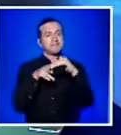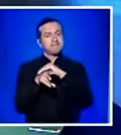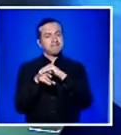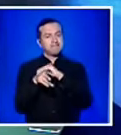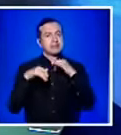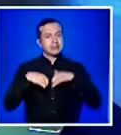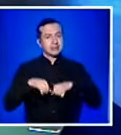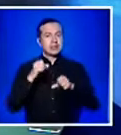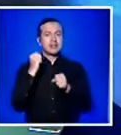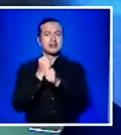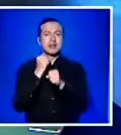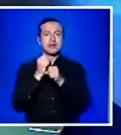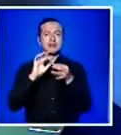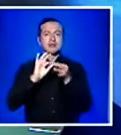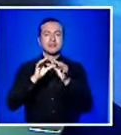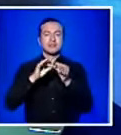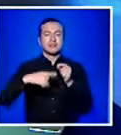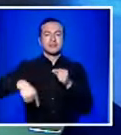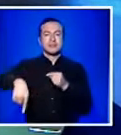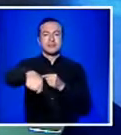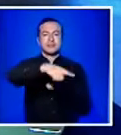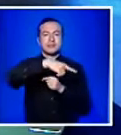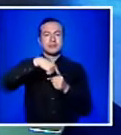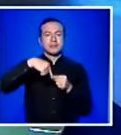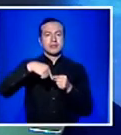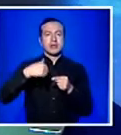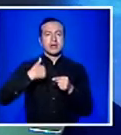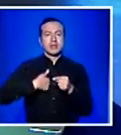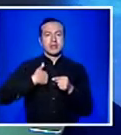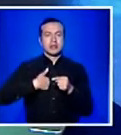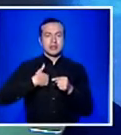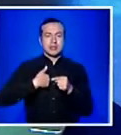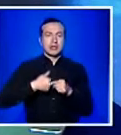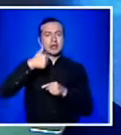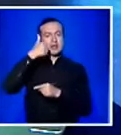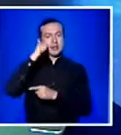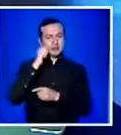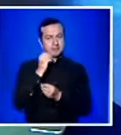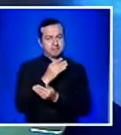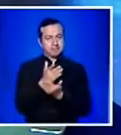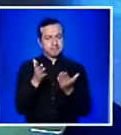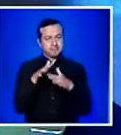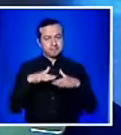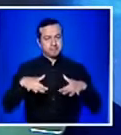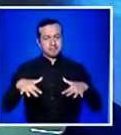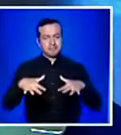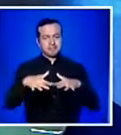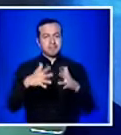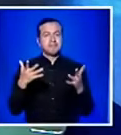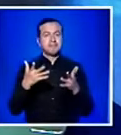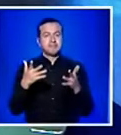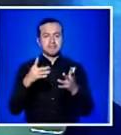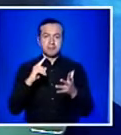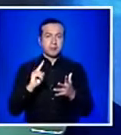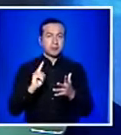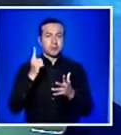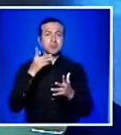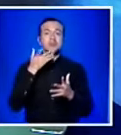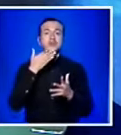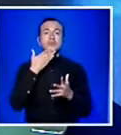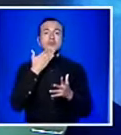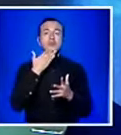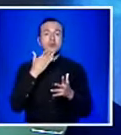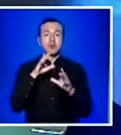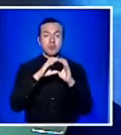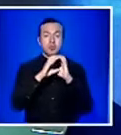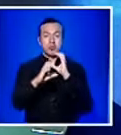trabajos en la intersección de la Plaza Argentina. Justamente ayer informábamos lo que está pasando con el carril exclusivo de la Ecovía.